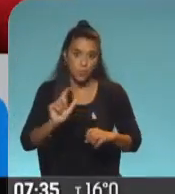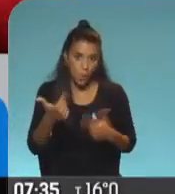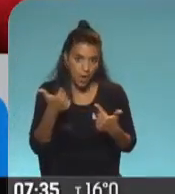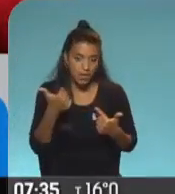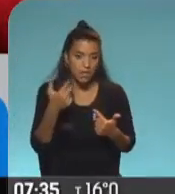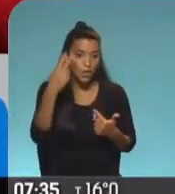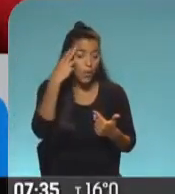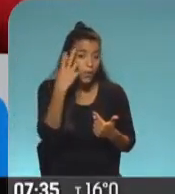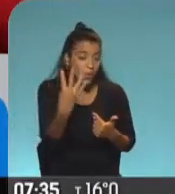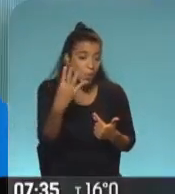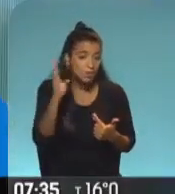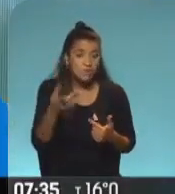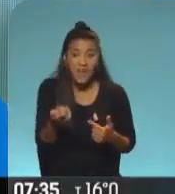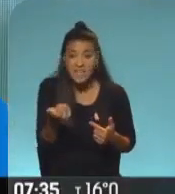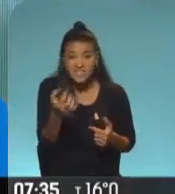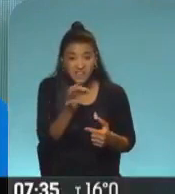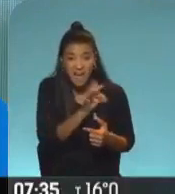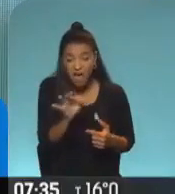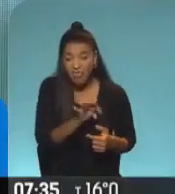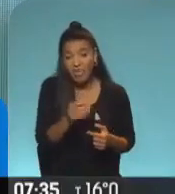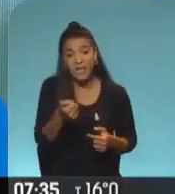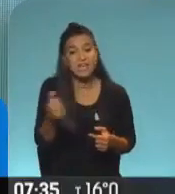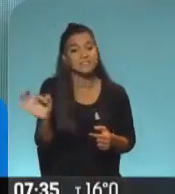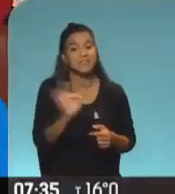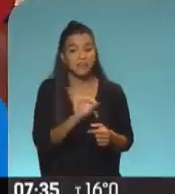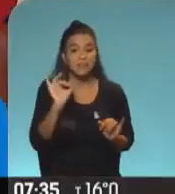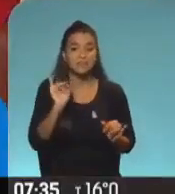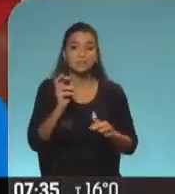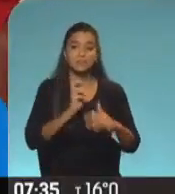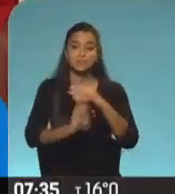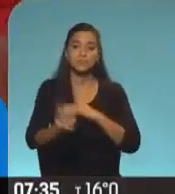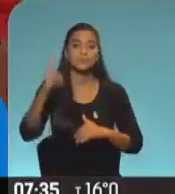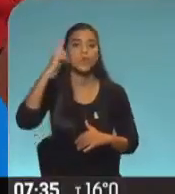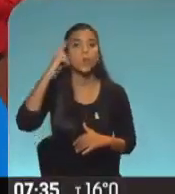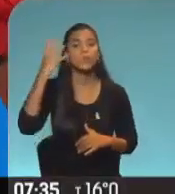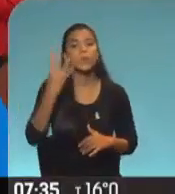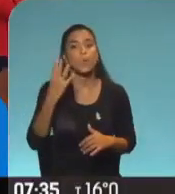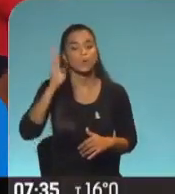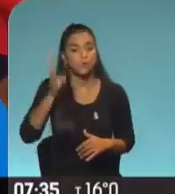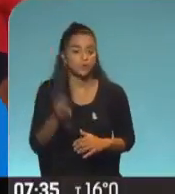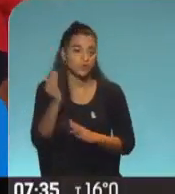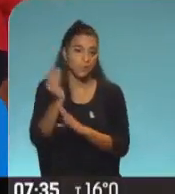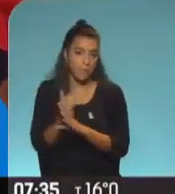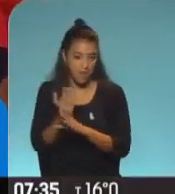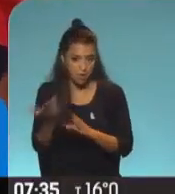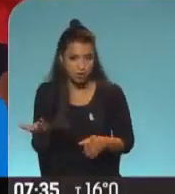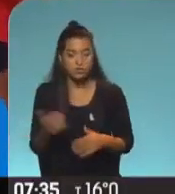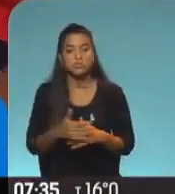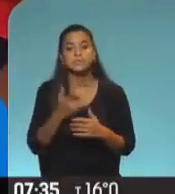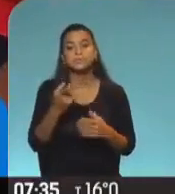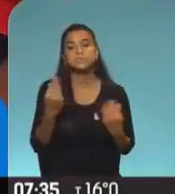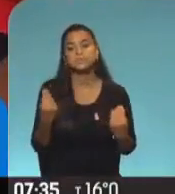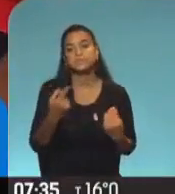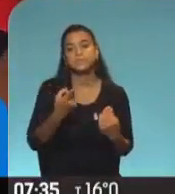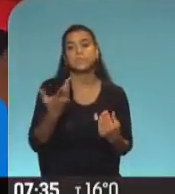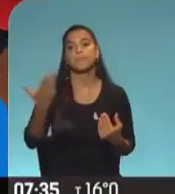impresionante, No se está usando. Prácticamente nada. El subte un 94% menos, entonces, entre lo que